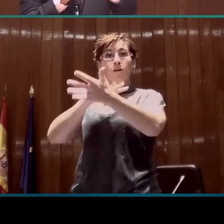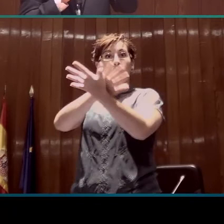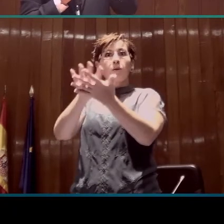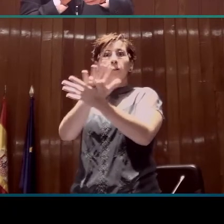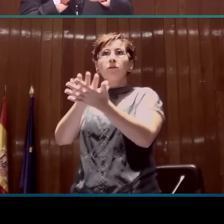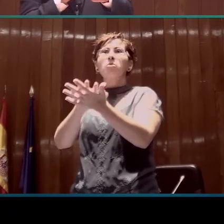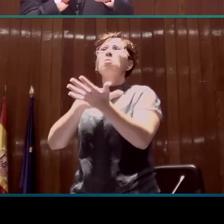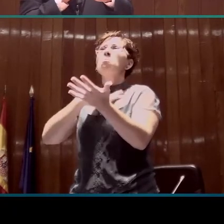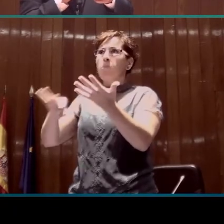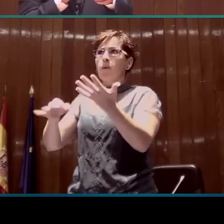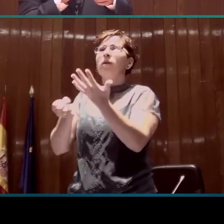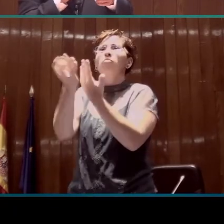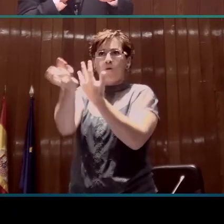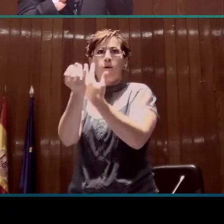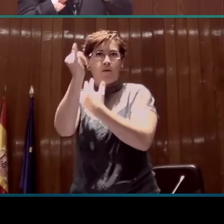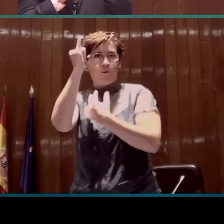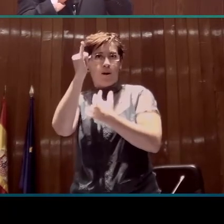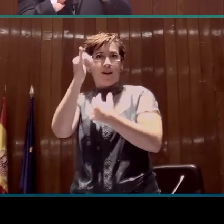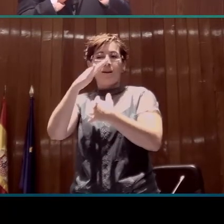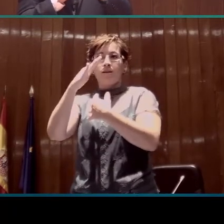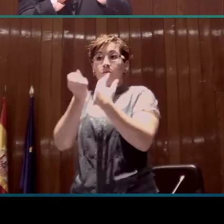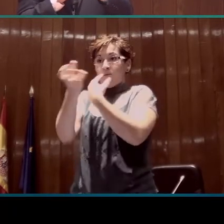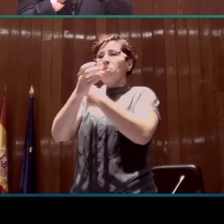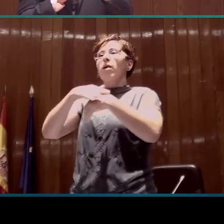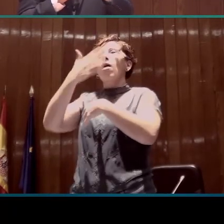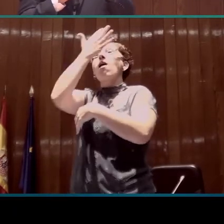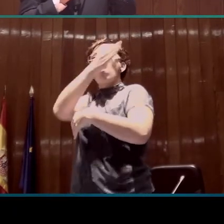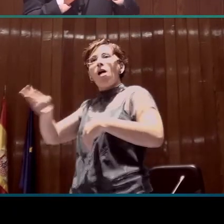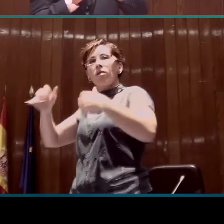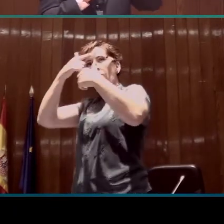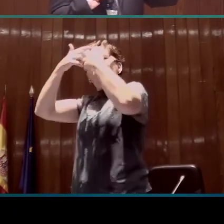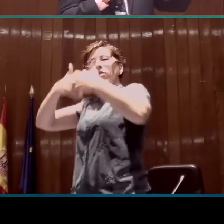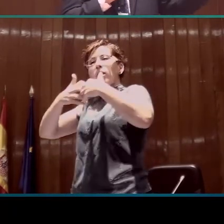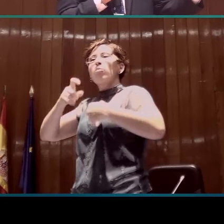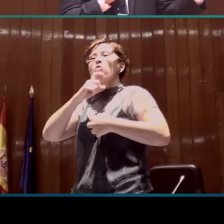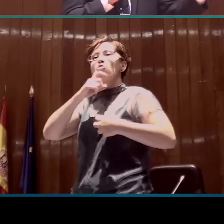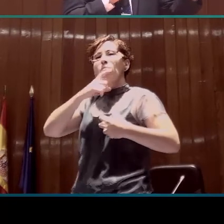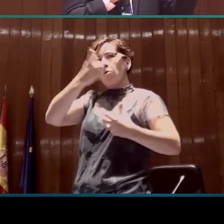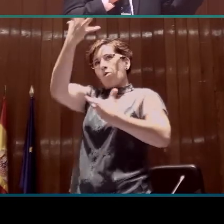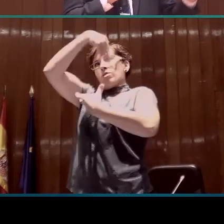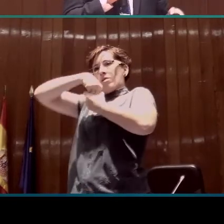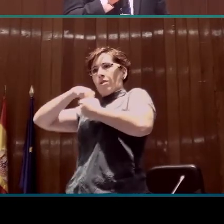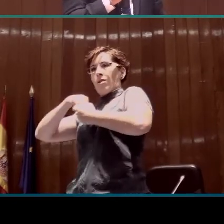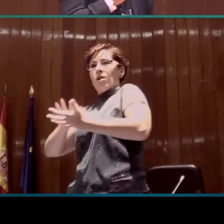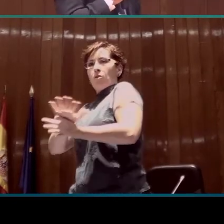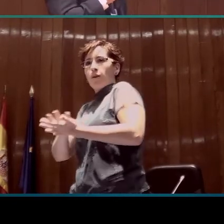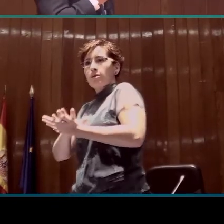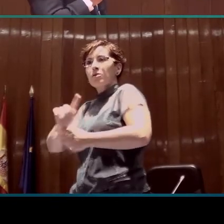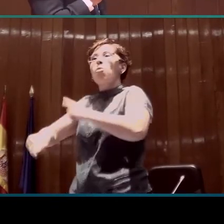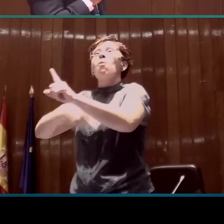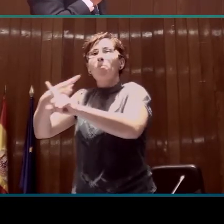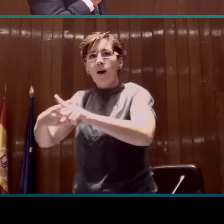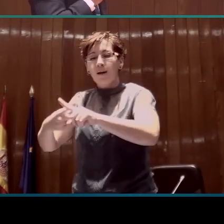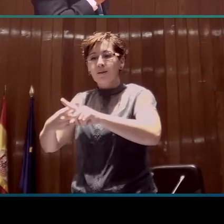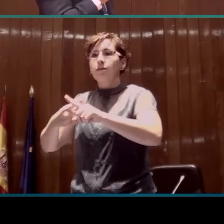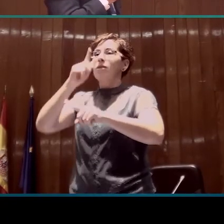informativa no solo para entender cómo nuestro cerebro procesa la lengua de signos, sino ayudar a entender cómo se procesan las